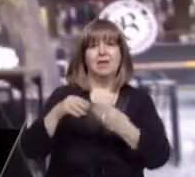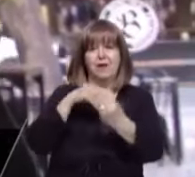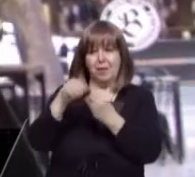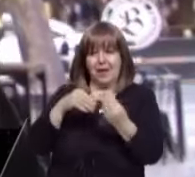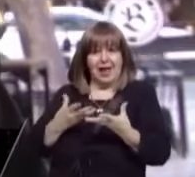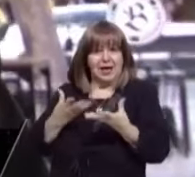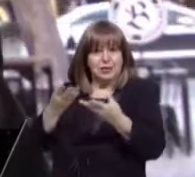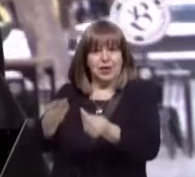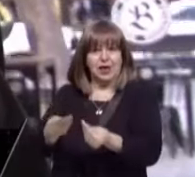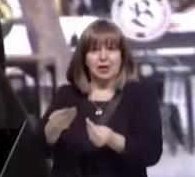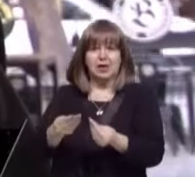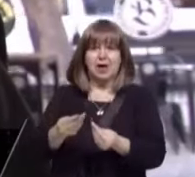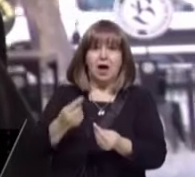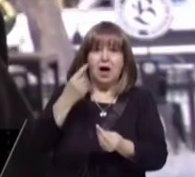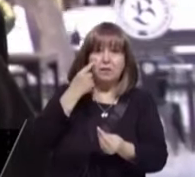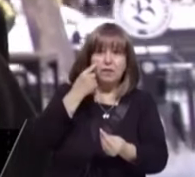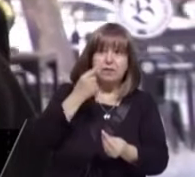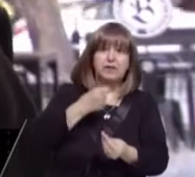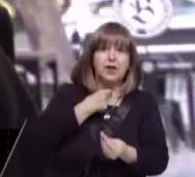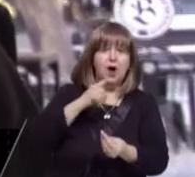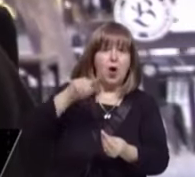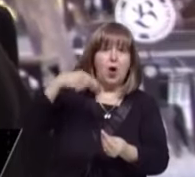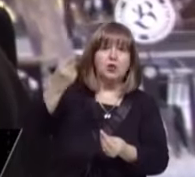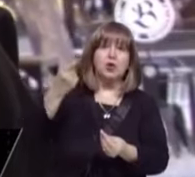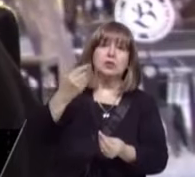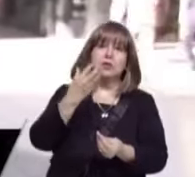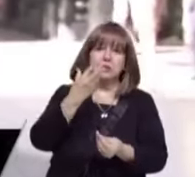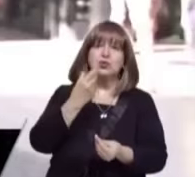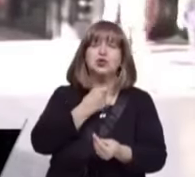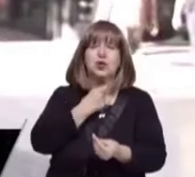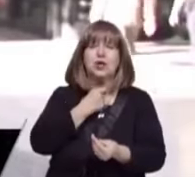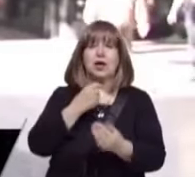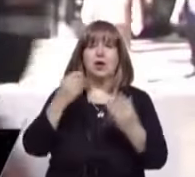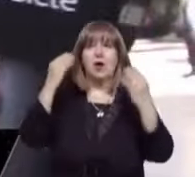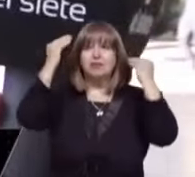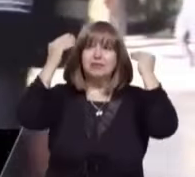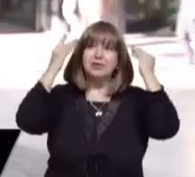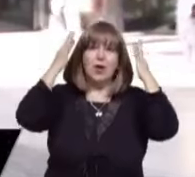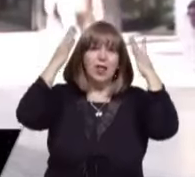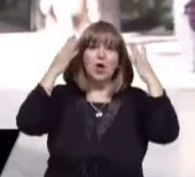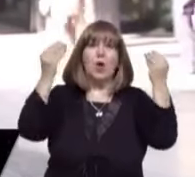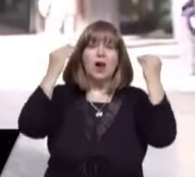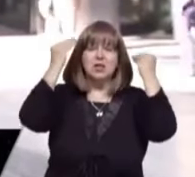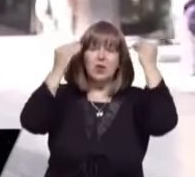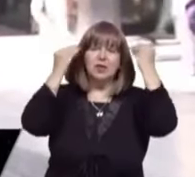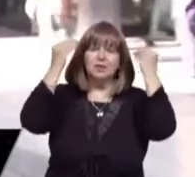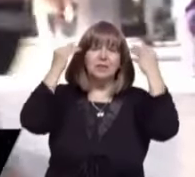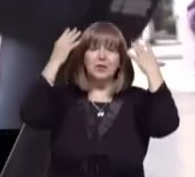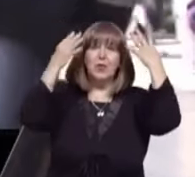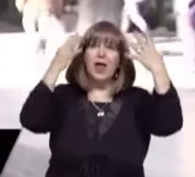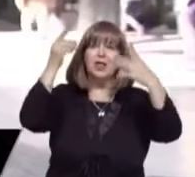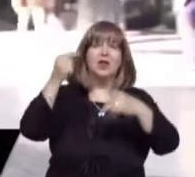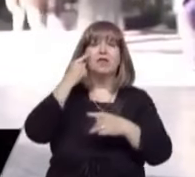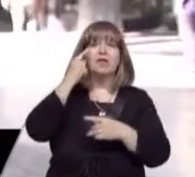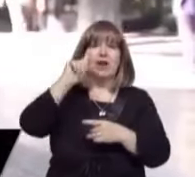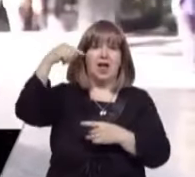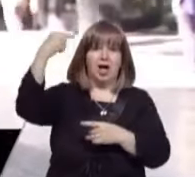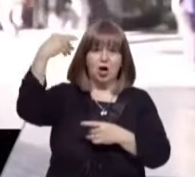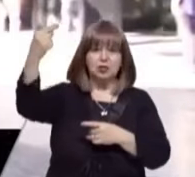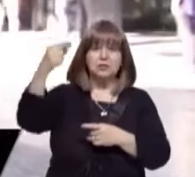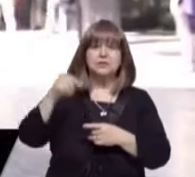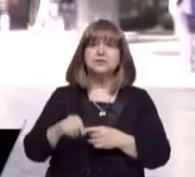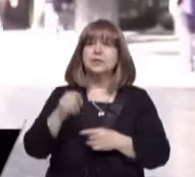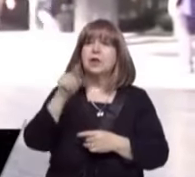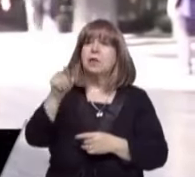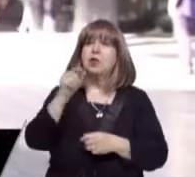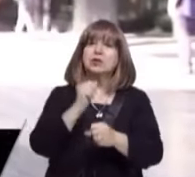país, irte a vivir a otro lado? Exactamente, sí. Ese es mi sueño. 26 años. ¿Trabajas? No. ¿Por qué? Porque nunca